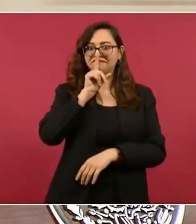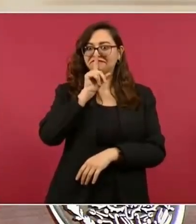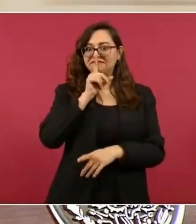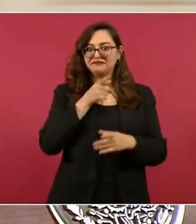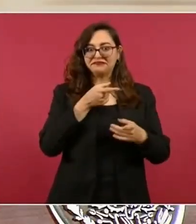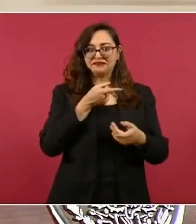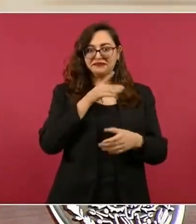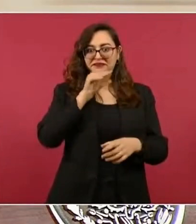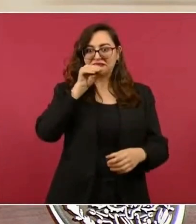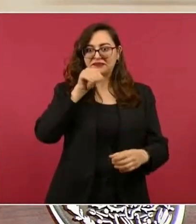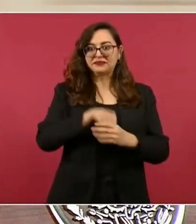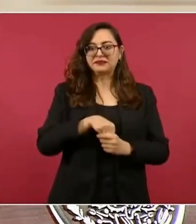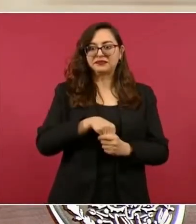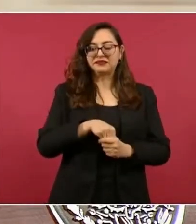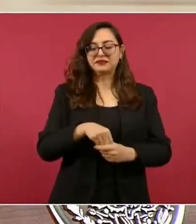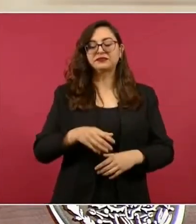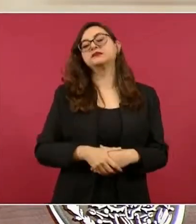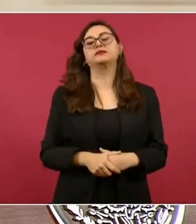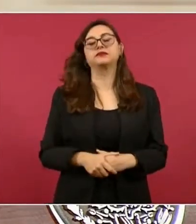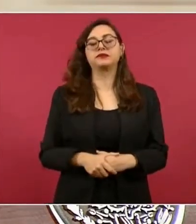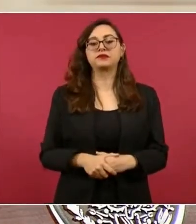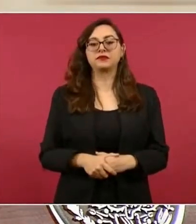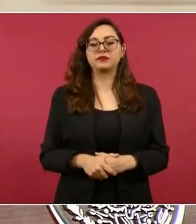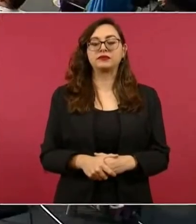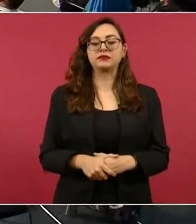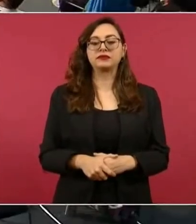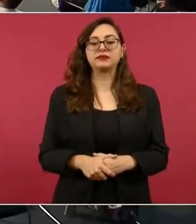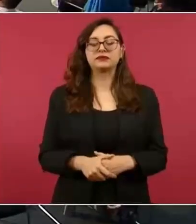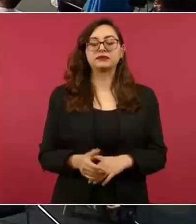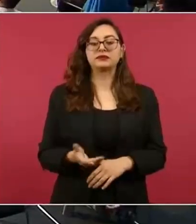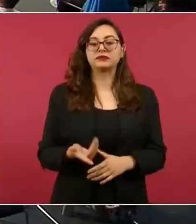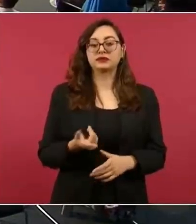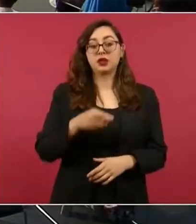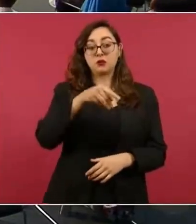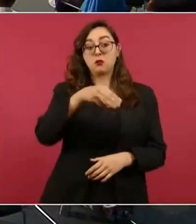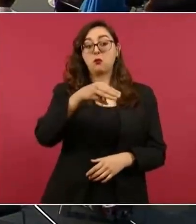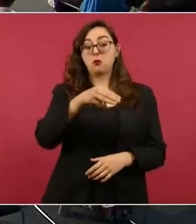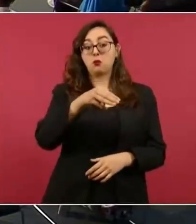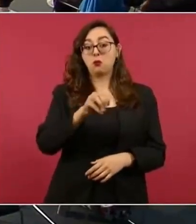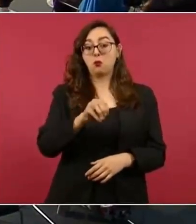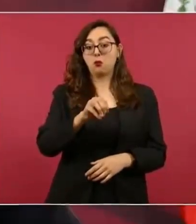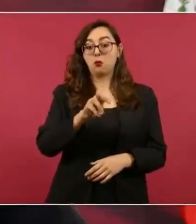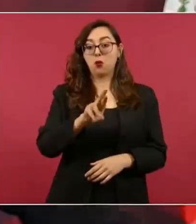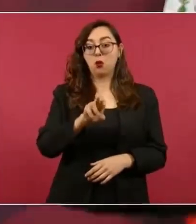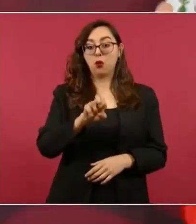precisamente de los Moreira. Yo llegaba ahí de opositor y